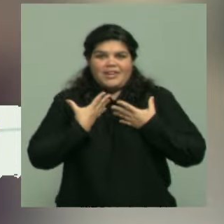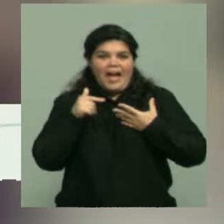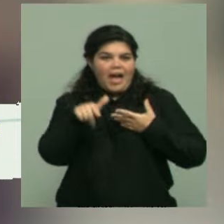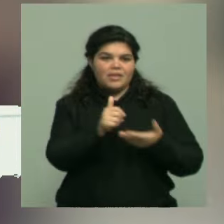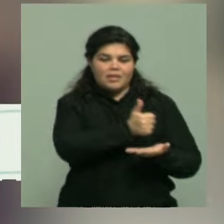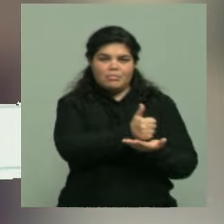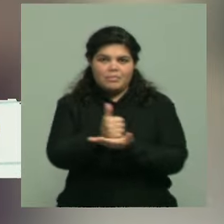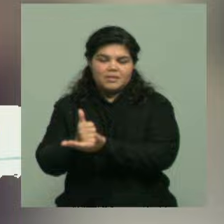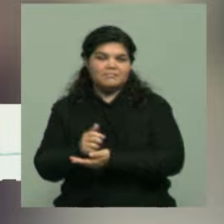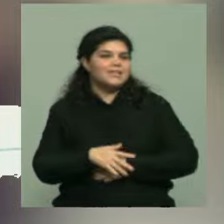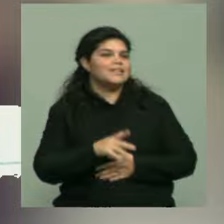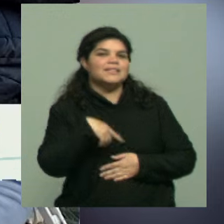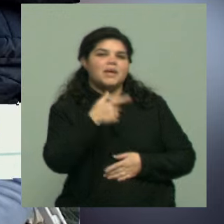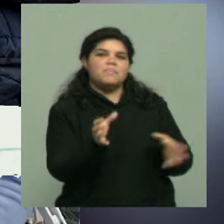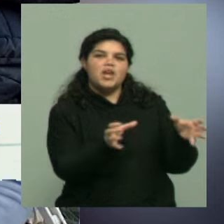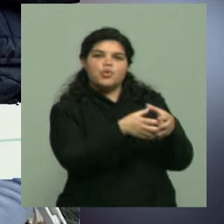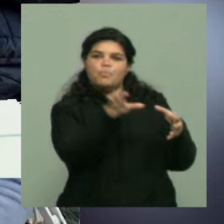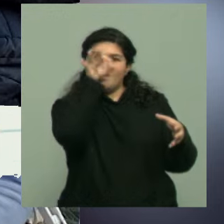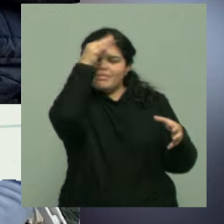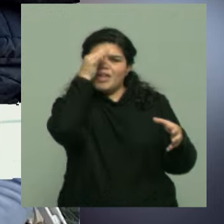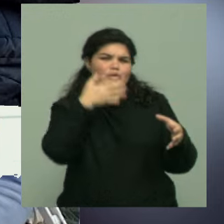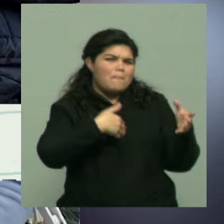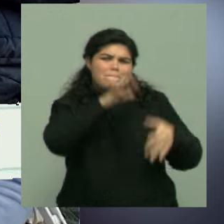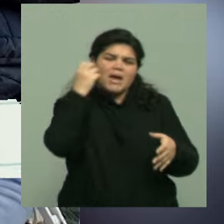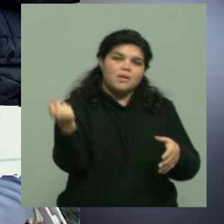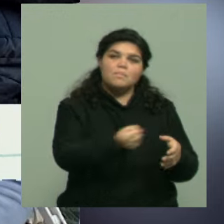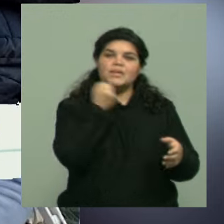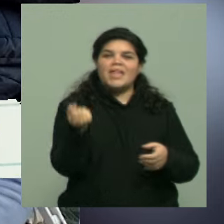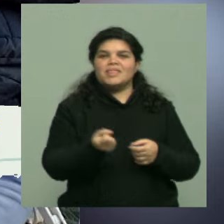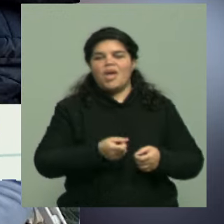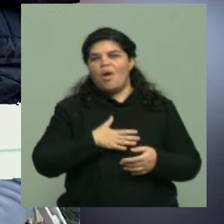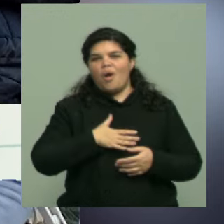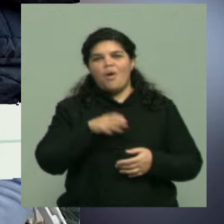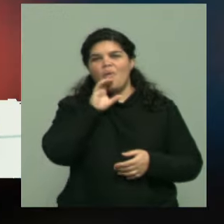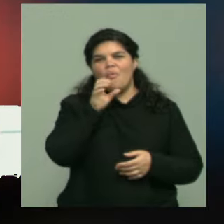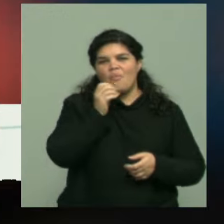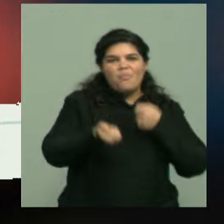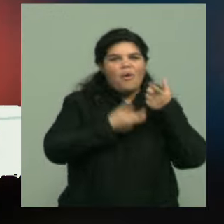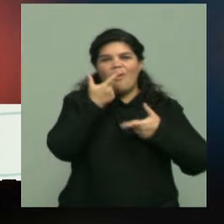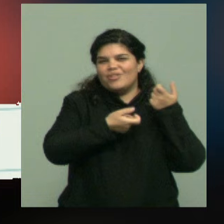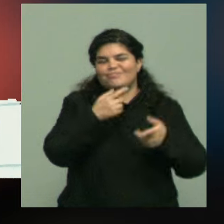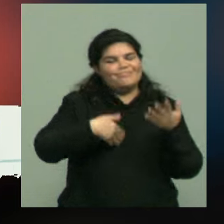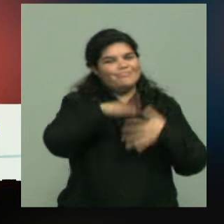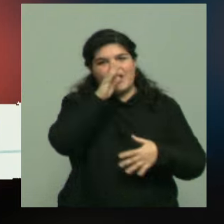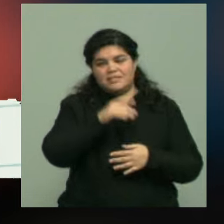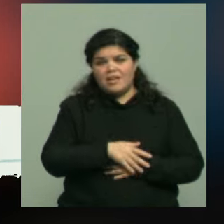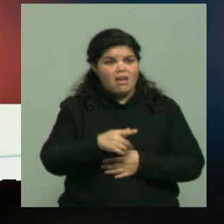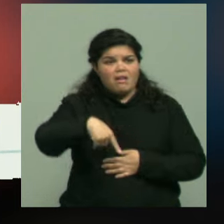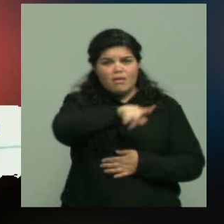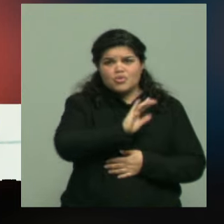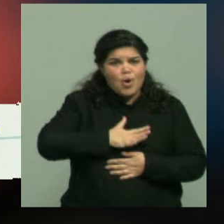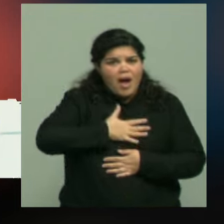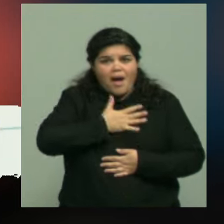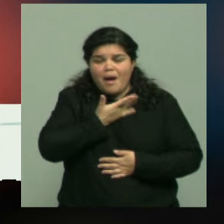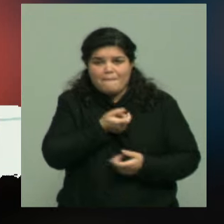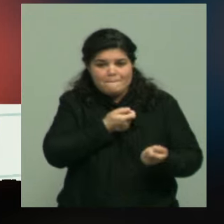de Eclipsarte es el humor. Entonces lo desarrollan sobre las... aman lo que hacen. Sí. Y desde ese